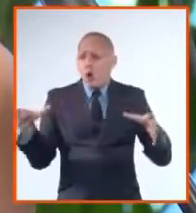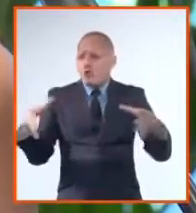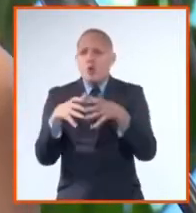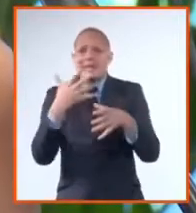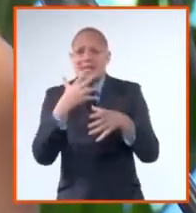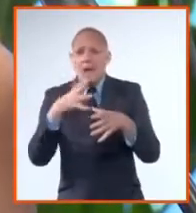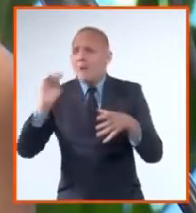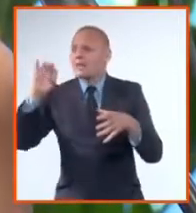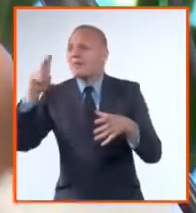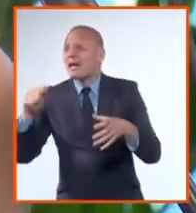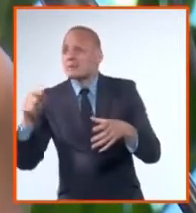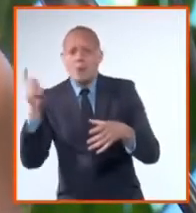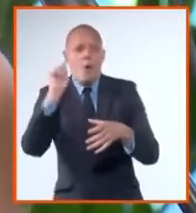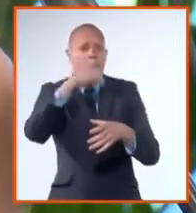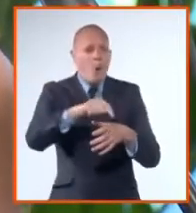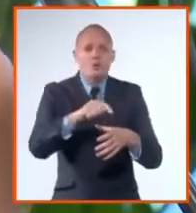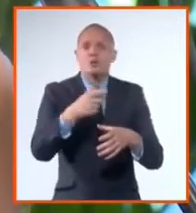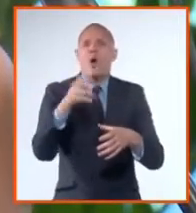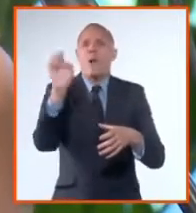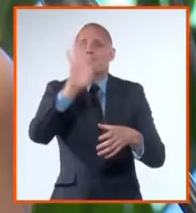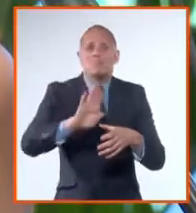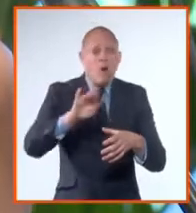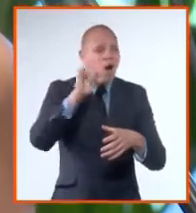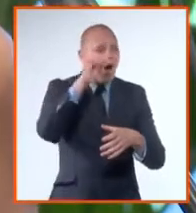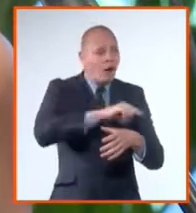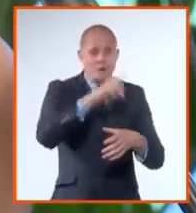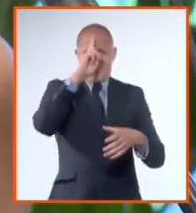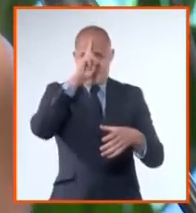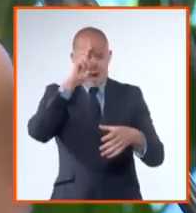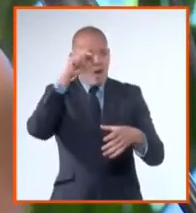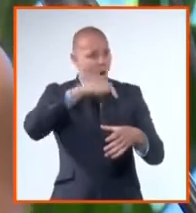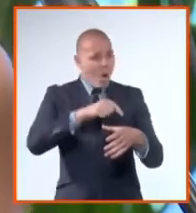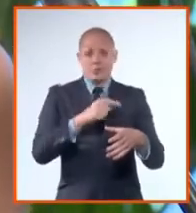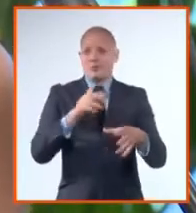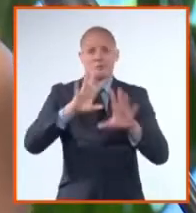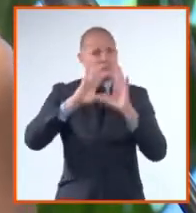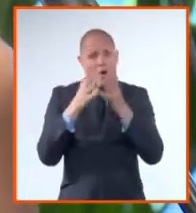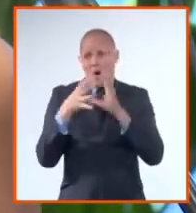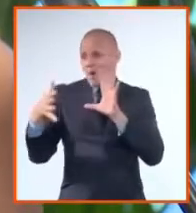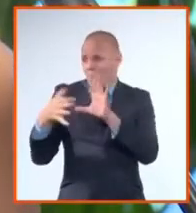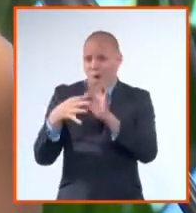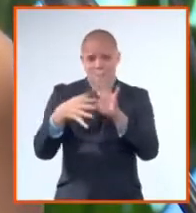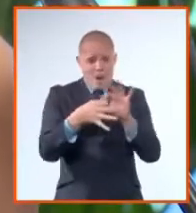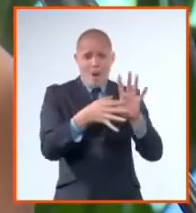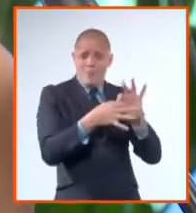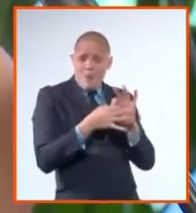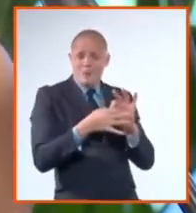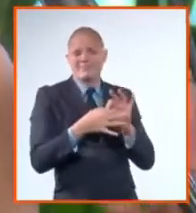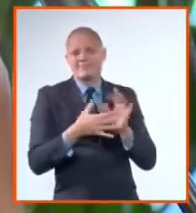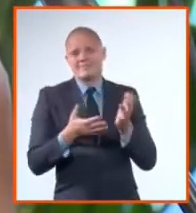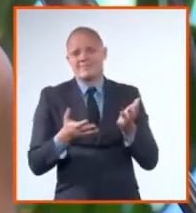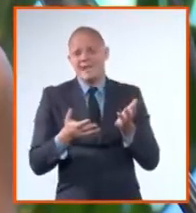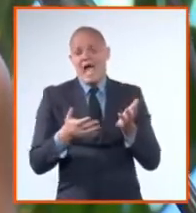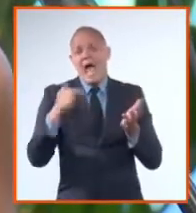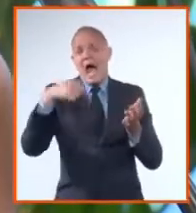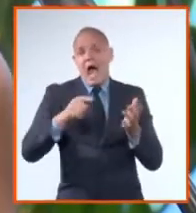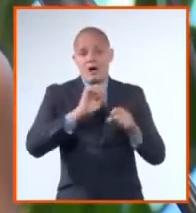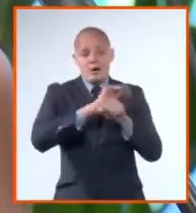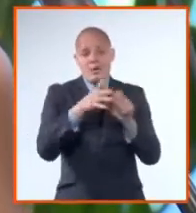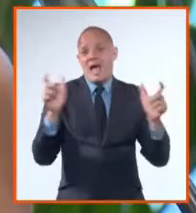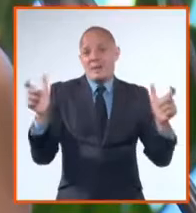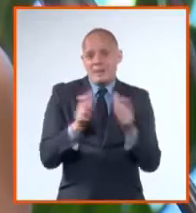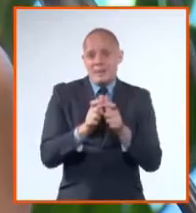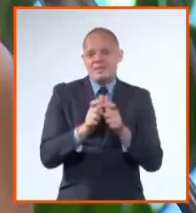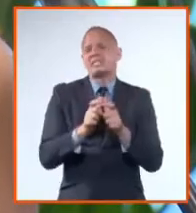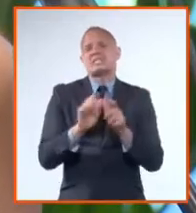matemáticos, que fue muy fructífera y siempre nos llevó en el Comité de Innovación a tomar decisiones certeras con el saber colectivo y a una implementación rápida y a